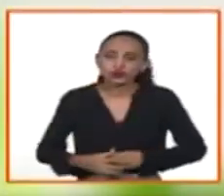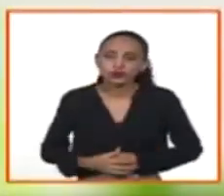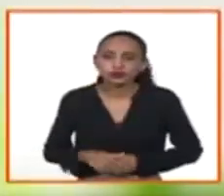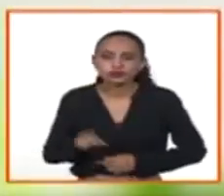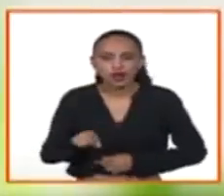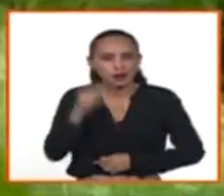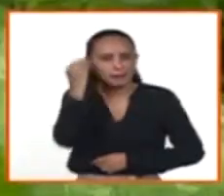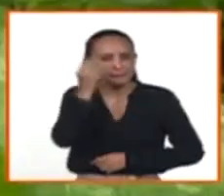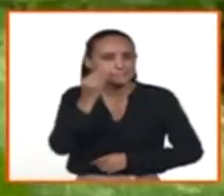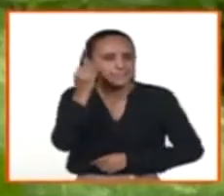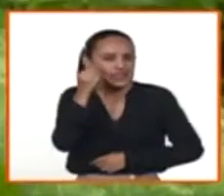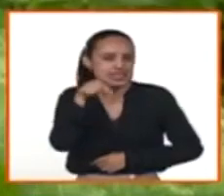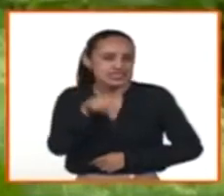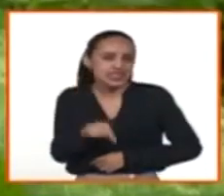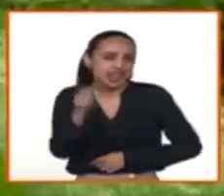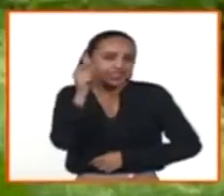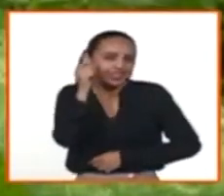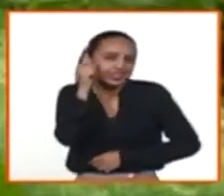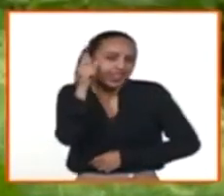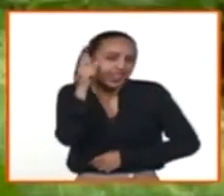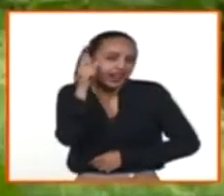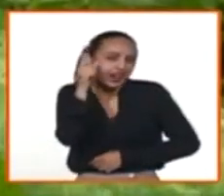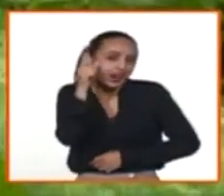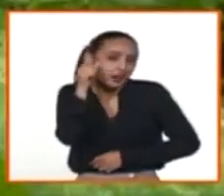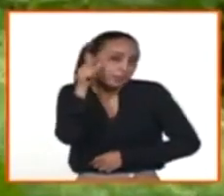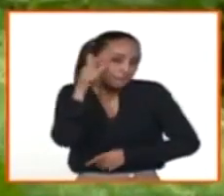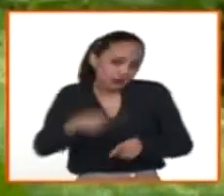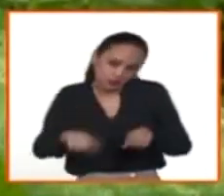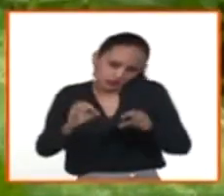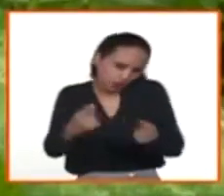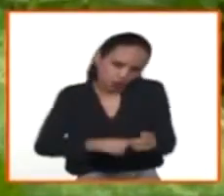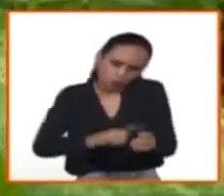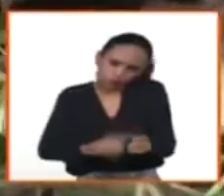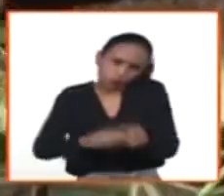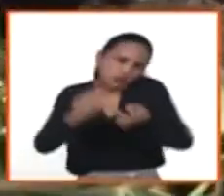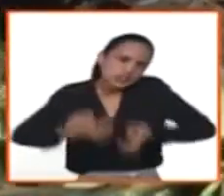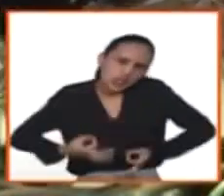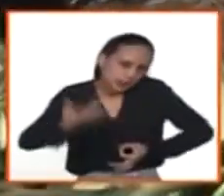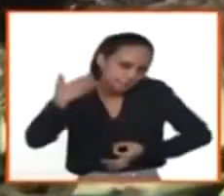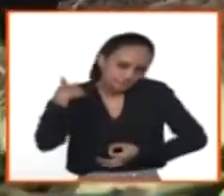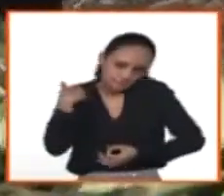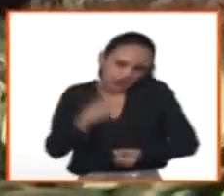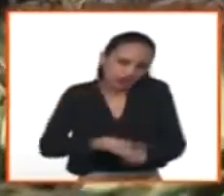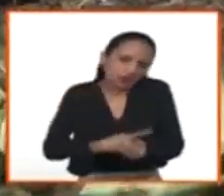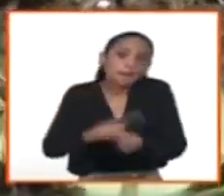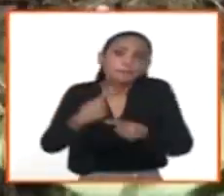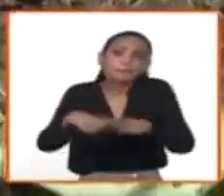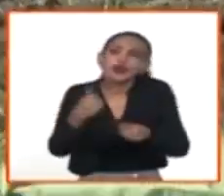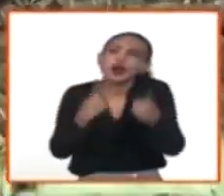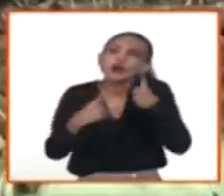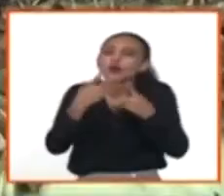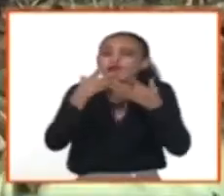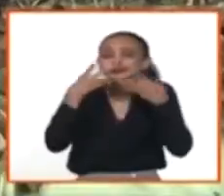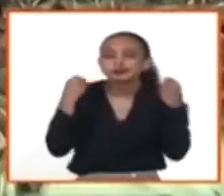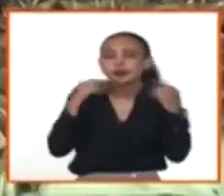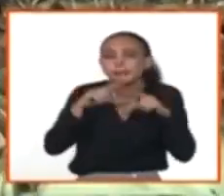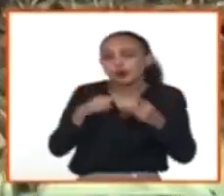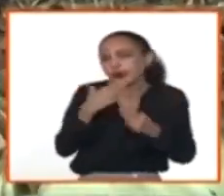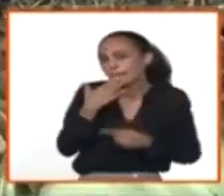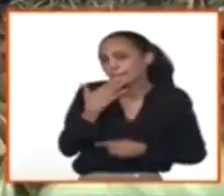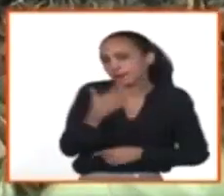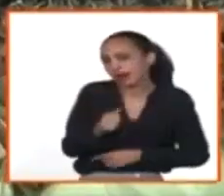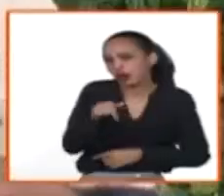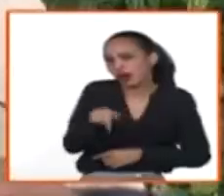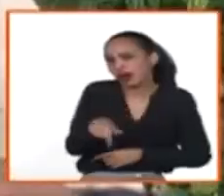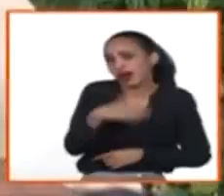iniciativa de estos tiempos es una costumbre de siempre que tal vez se perdió un tanto, en la que los vecinos decidían tener a mano lo que necesitaban